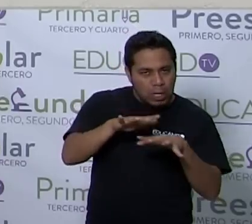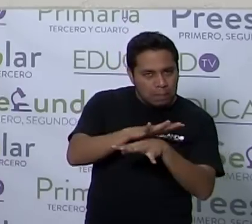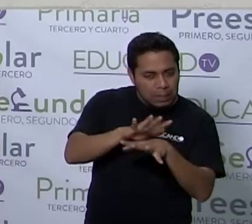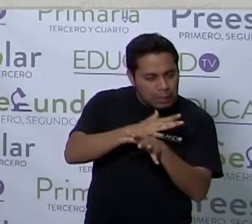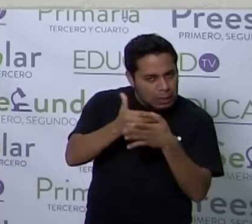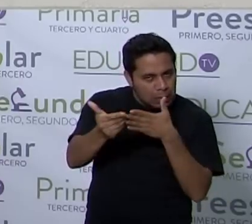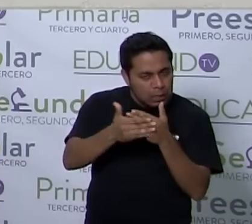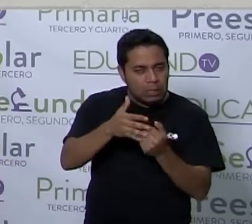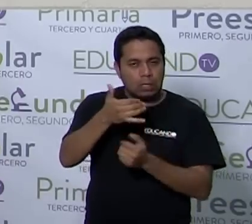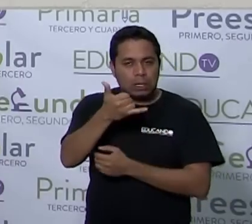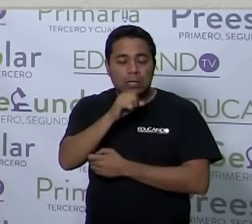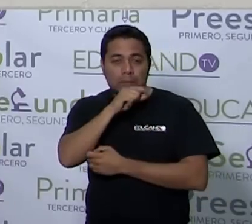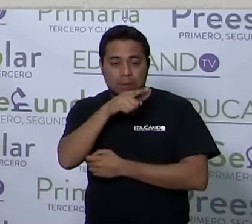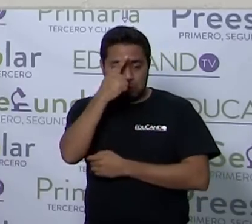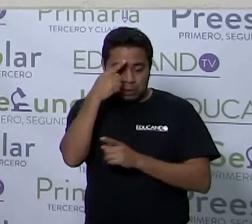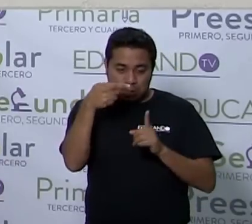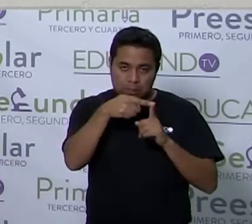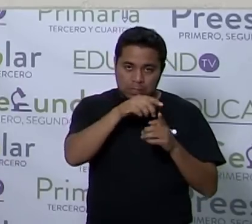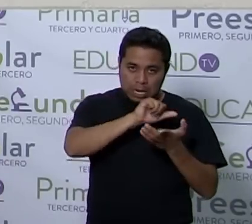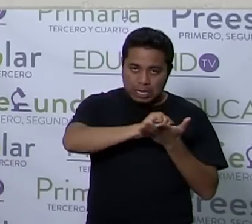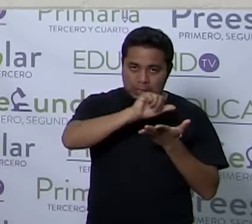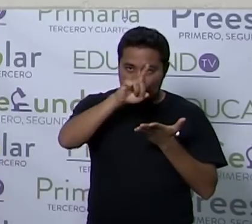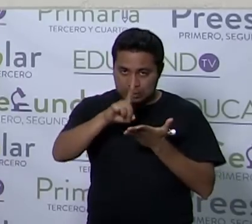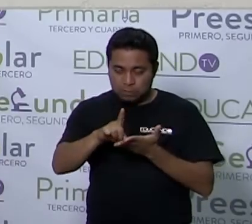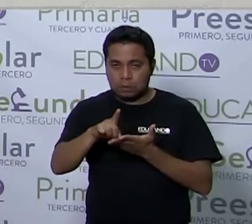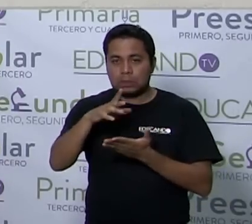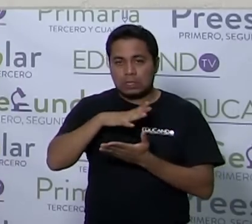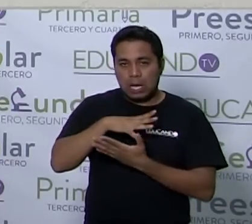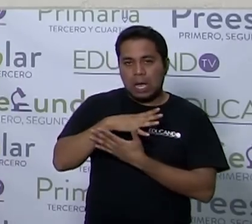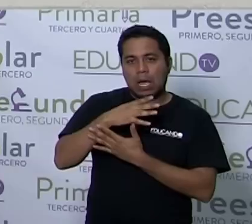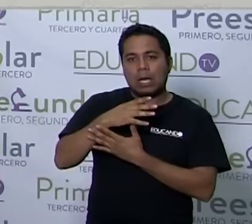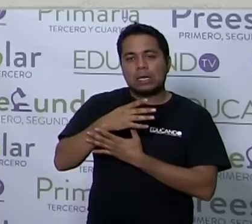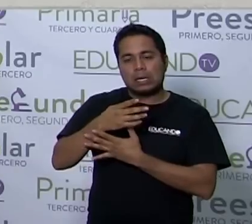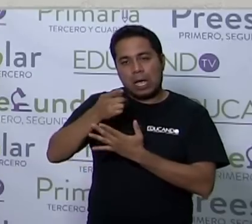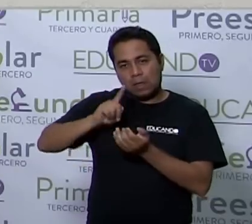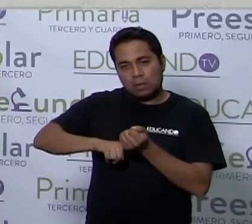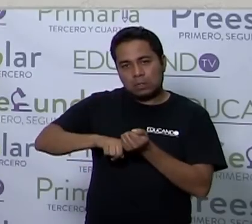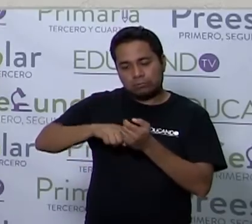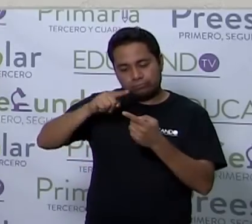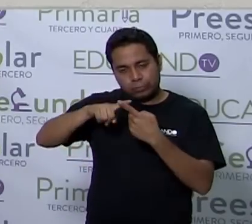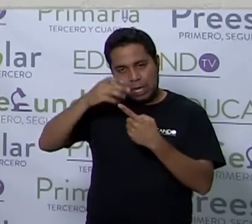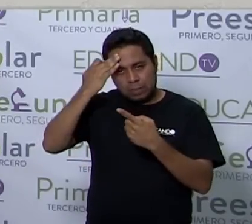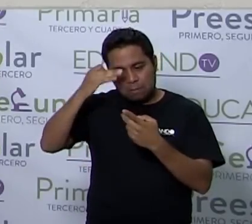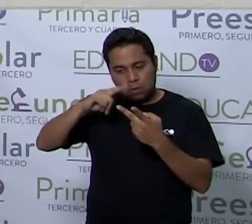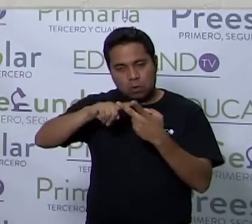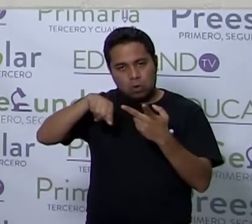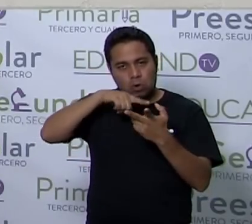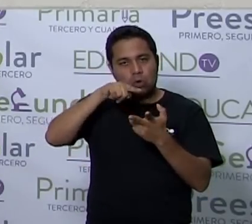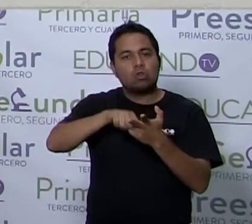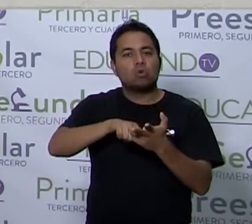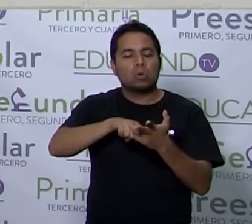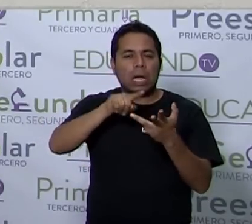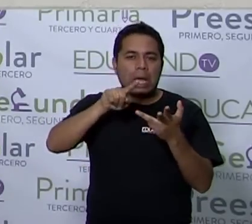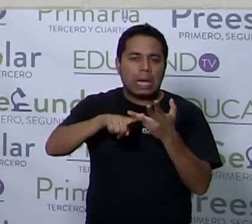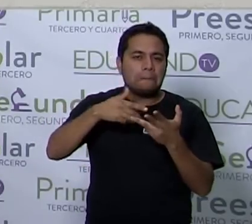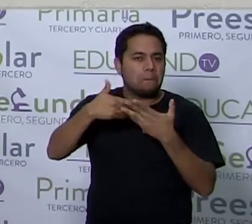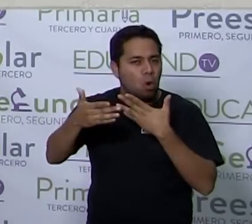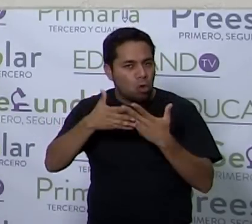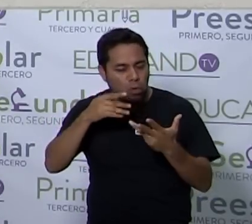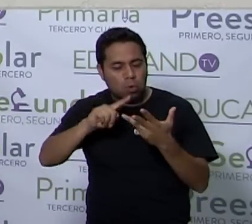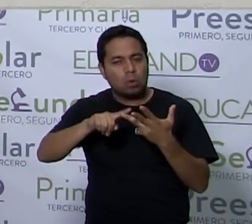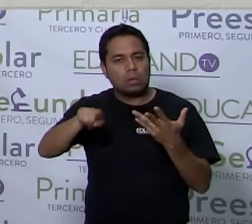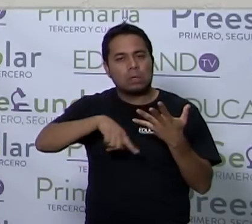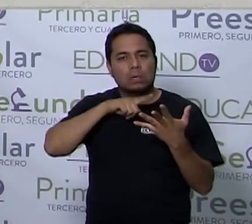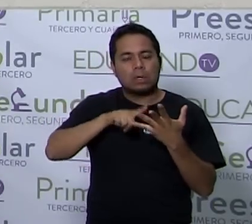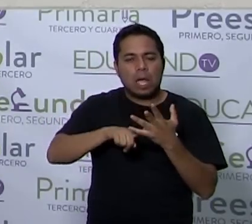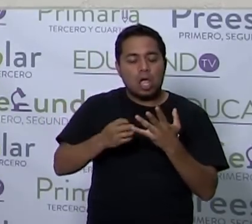y a los adjetivos. Existen adverbios de tiempo, adverbios de lugar, adverbios de modo,